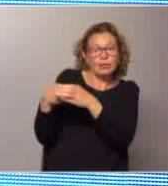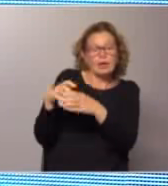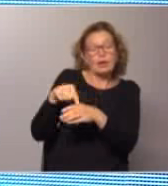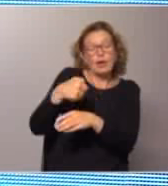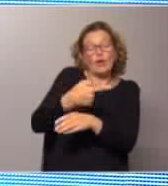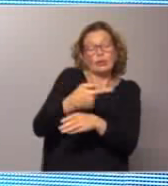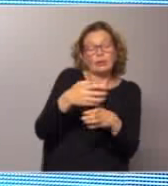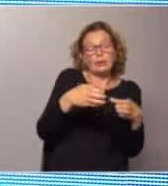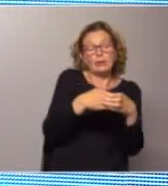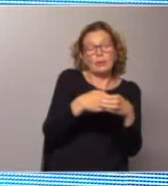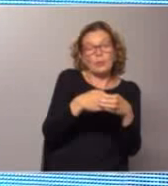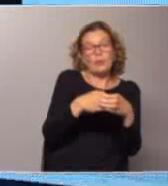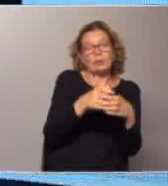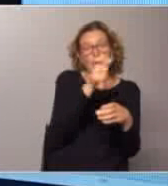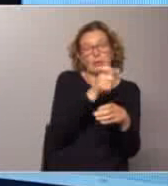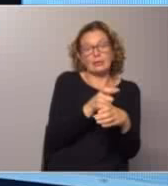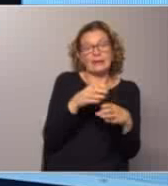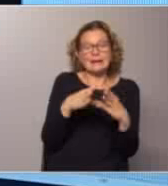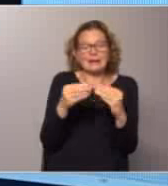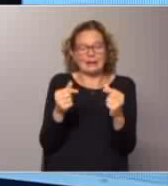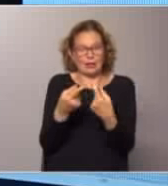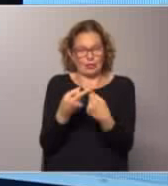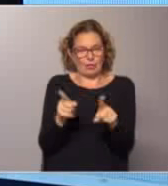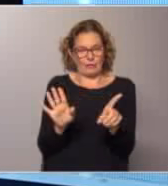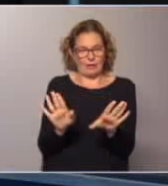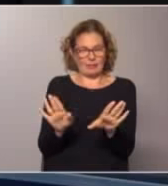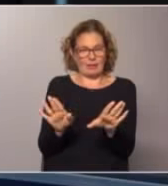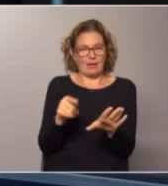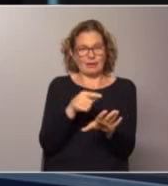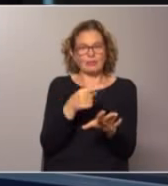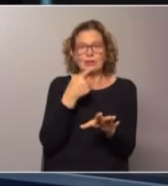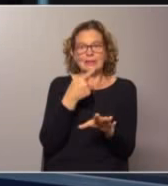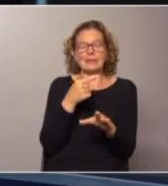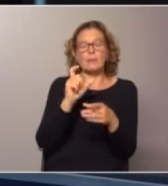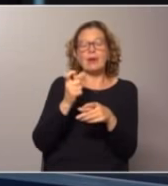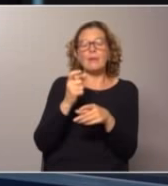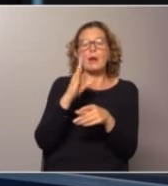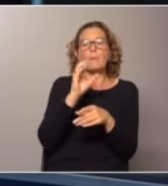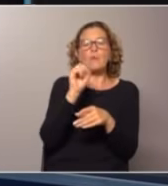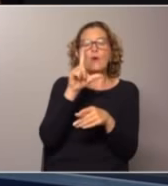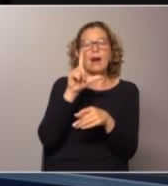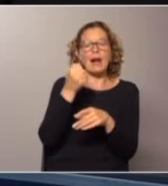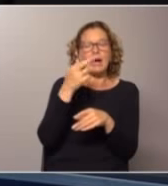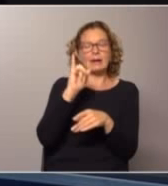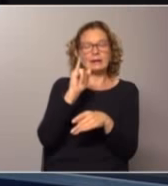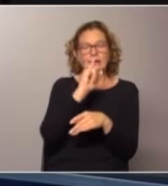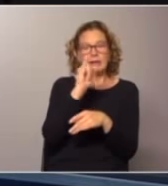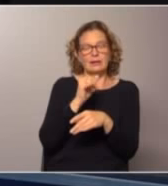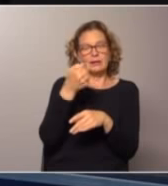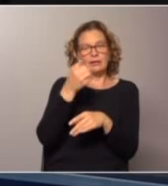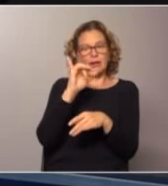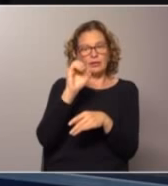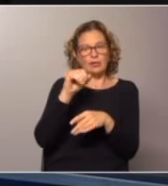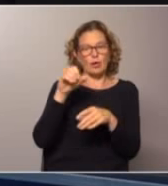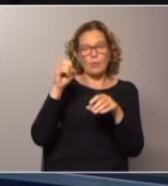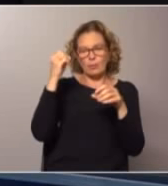otra postura política se distinguen en ese sentido ellos les llaman polarización o sea como que se le prenden luces en lugares